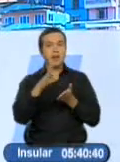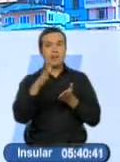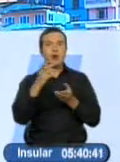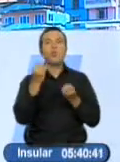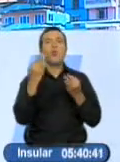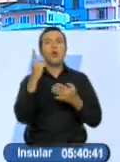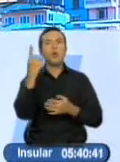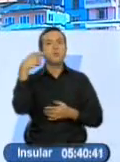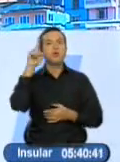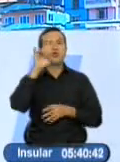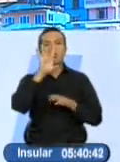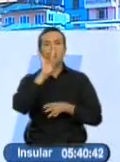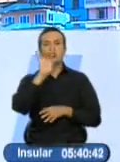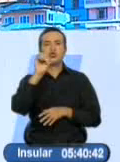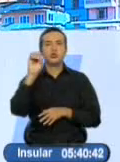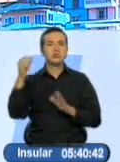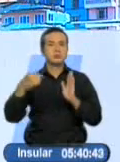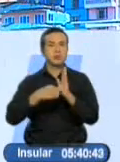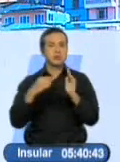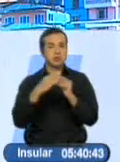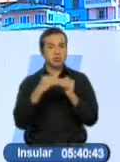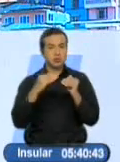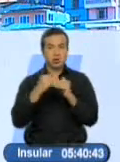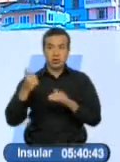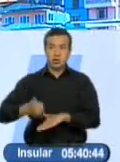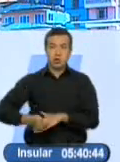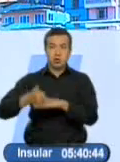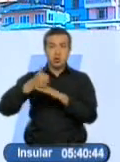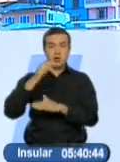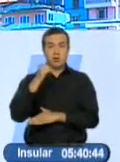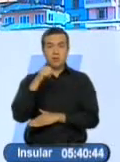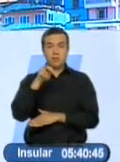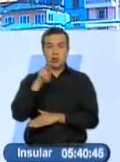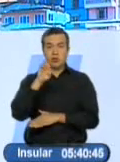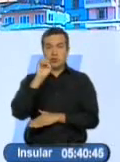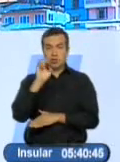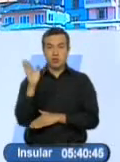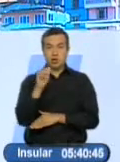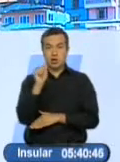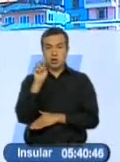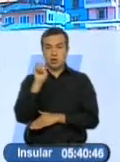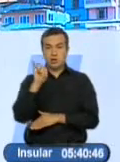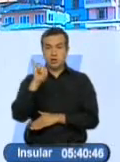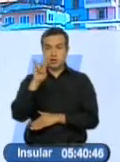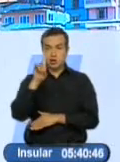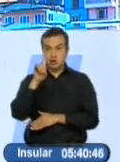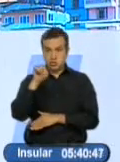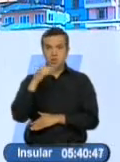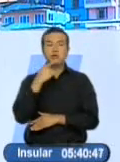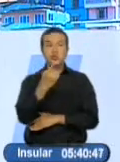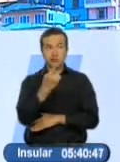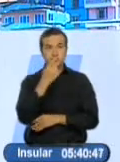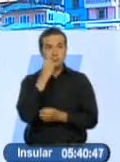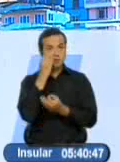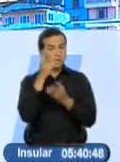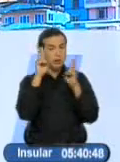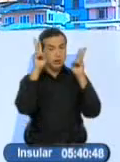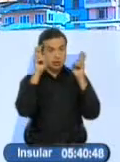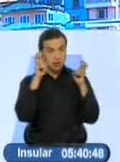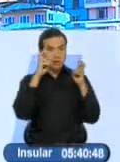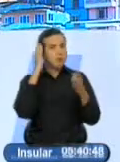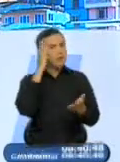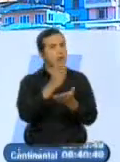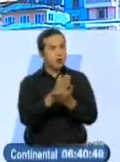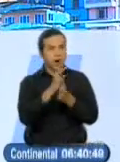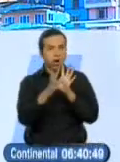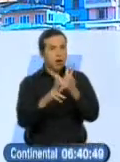más de $1.800.000, el titular de esta entidad, Mauro Andino, indicó que próximamente anunciarán acciones interinstitucionales para erradicar